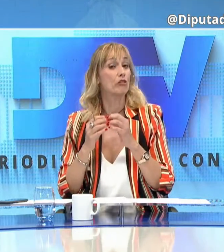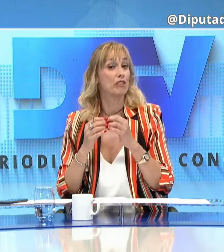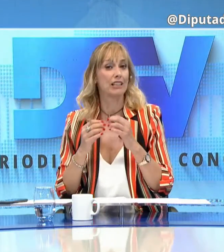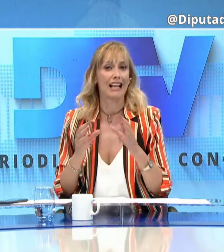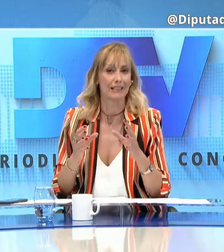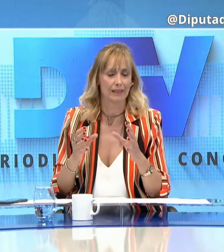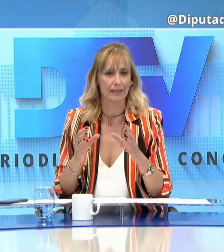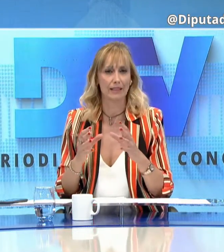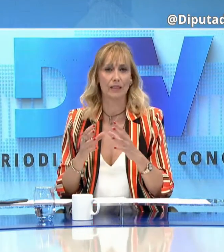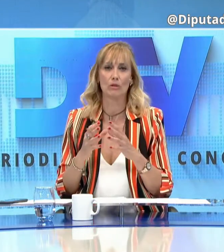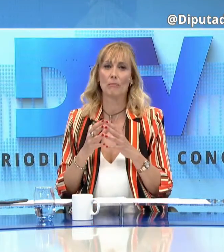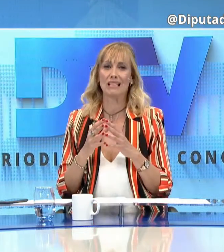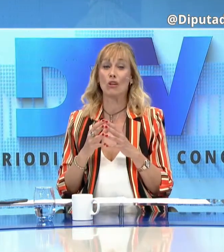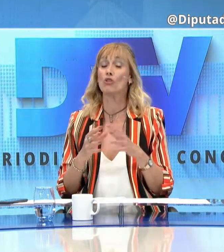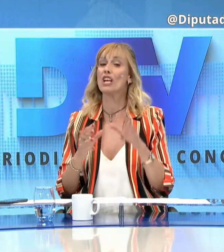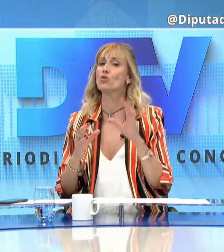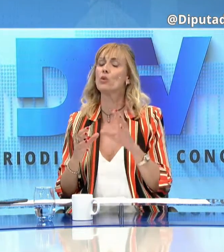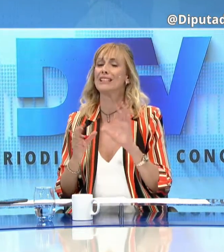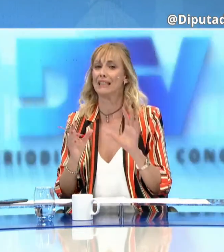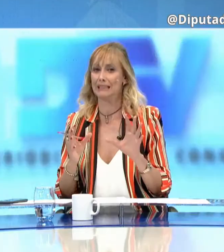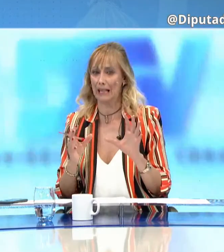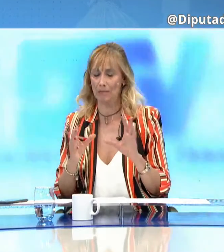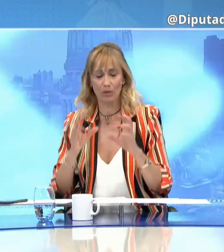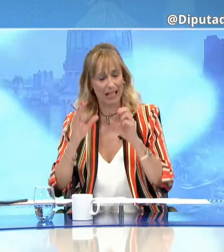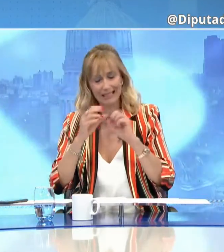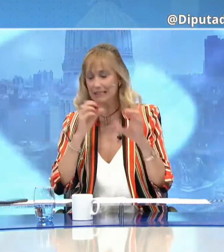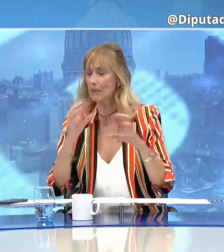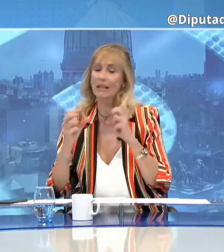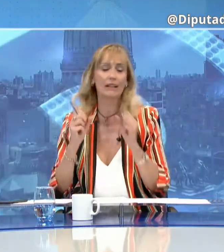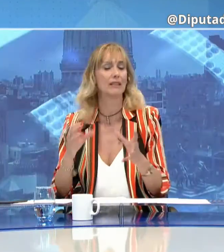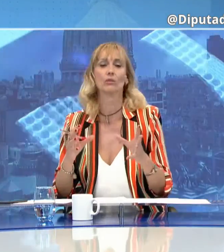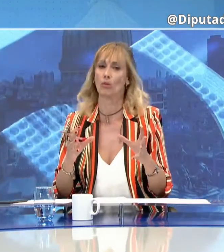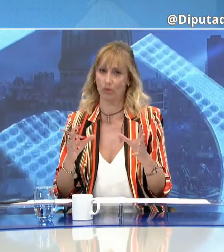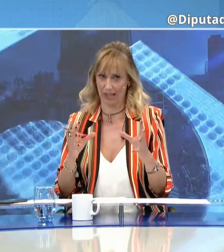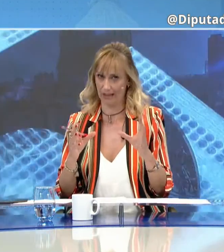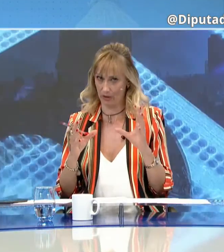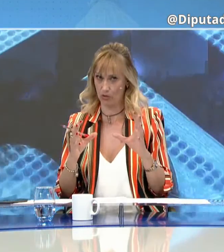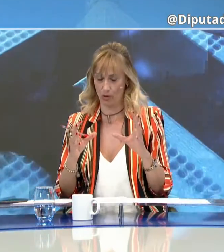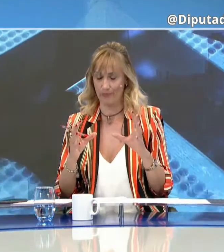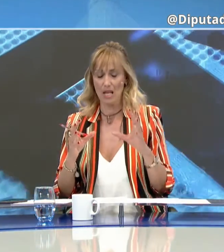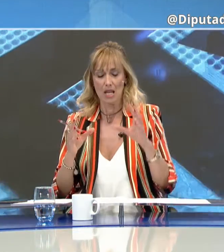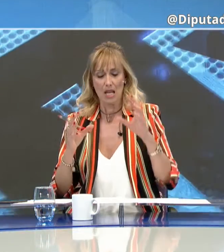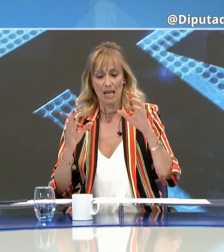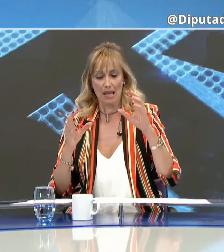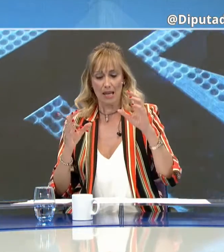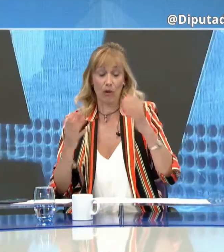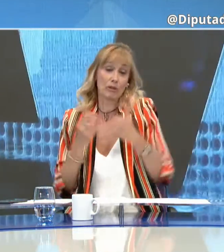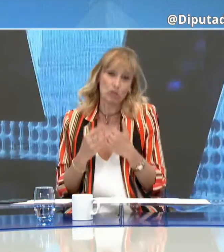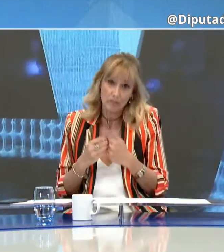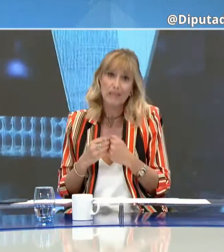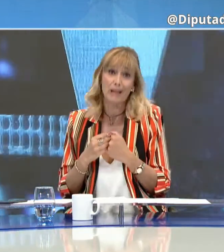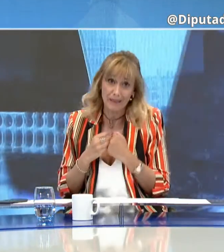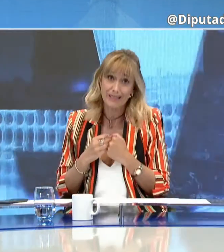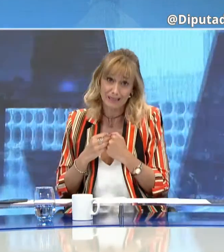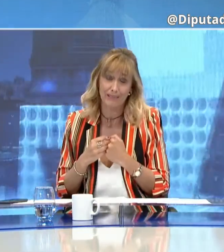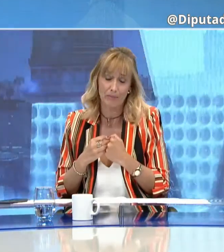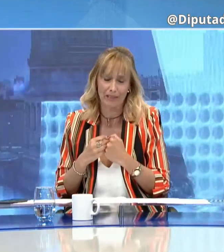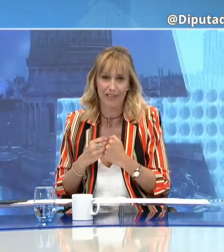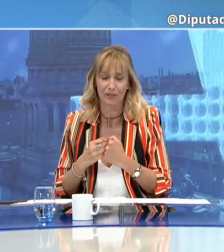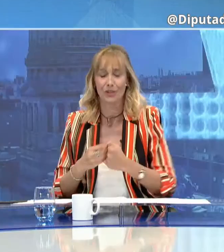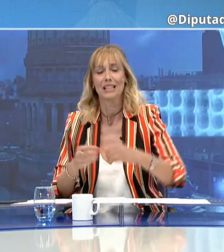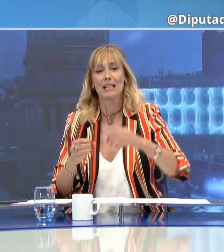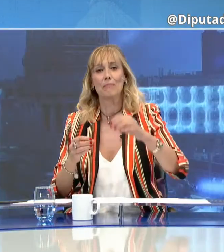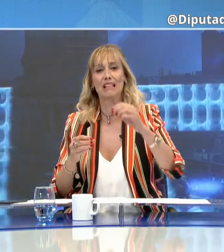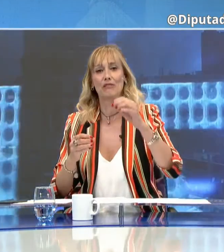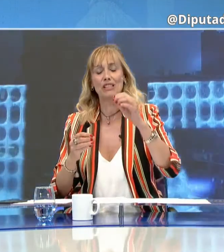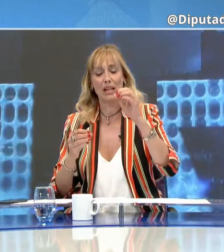beneficio fiscal que tiene que tener una empresa o de ayuda estatal, porque acá se están mezclando cosas, creo yo. O al menos en mi cabeza se están